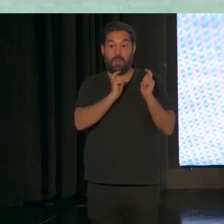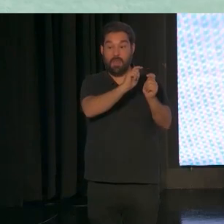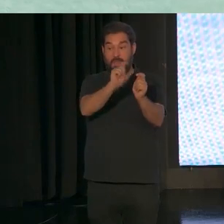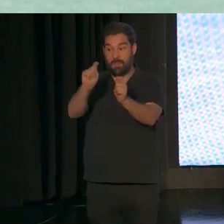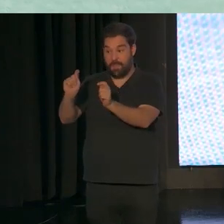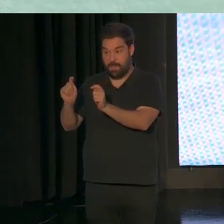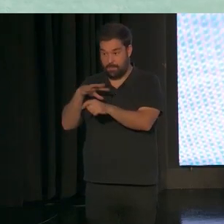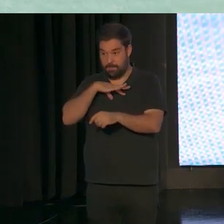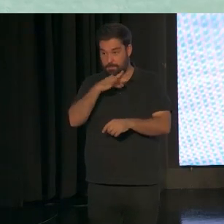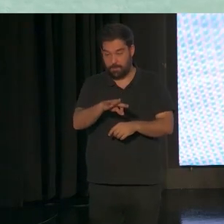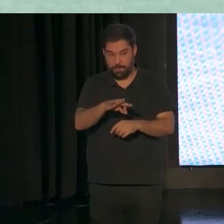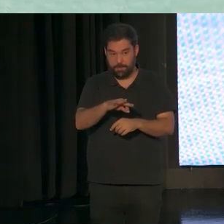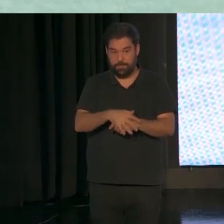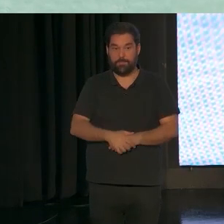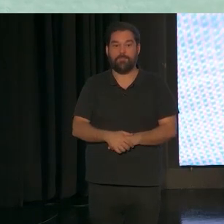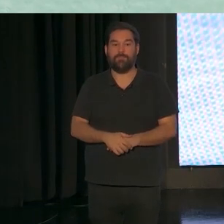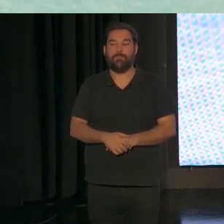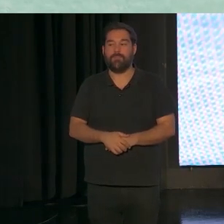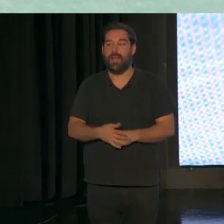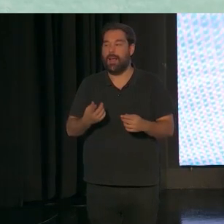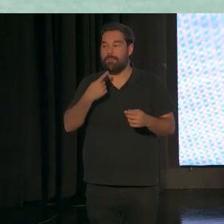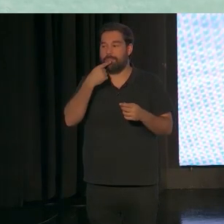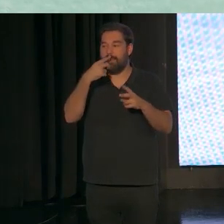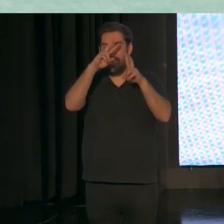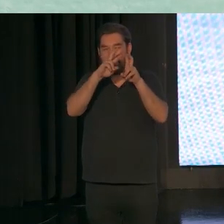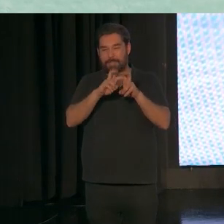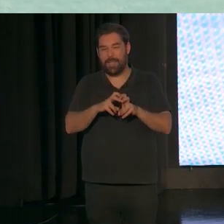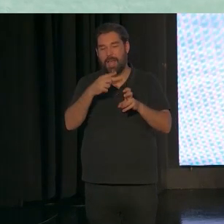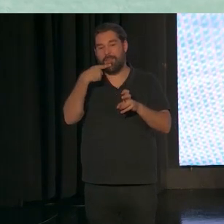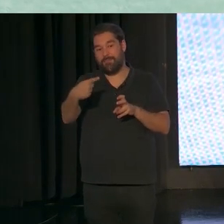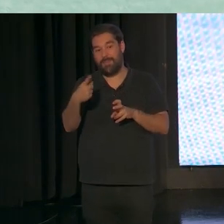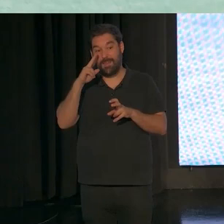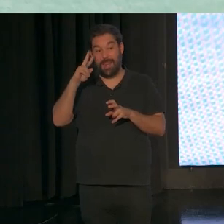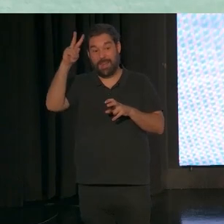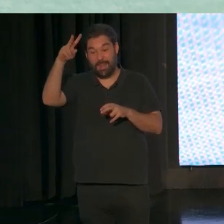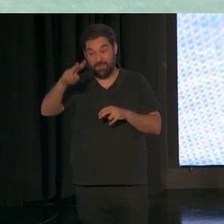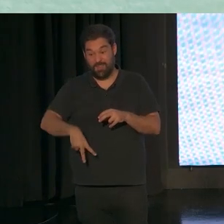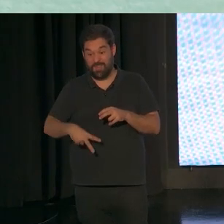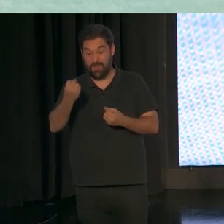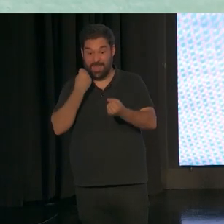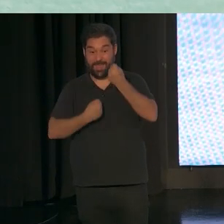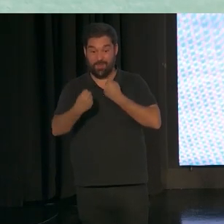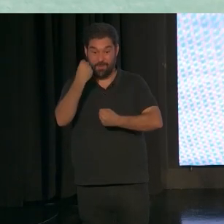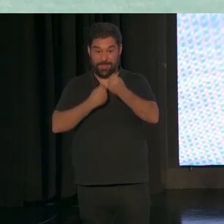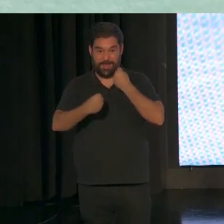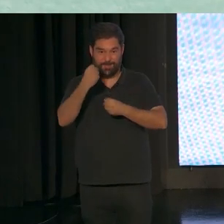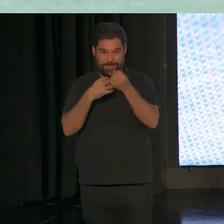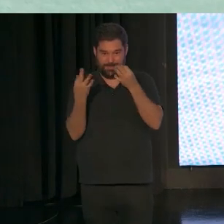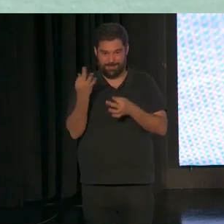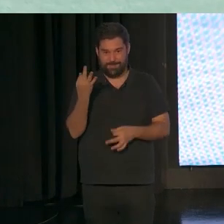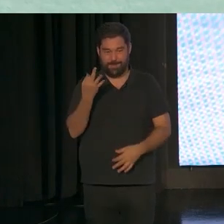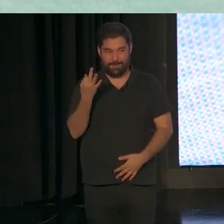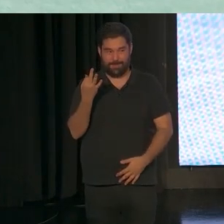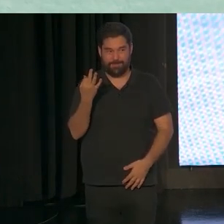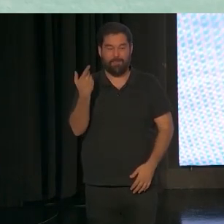supuesto y otra cosa dicen los estudios y tienen que estar reconocidos económicamente y